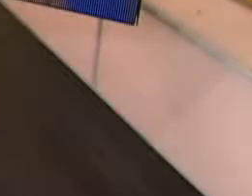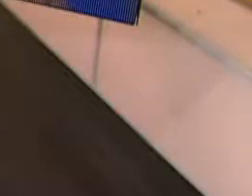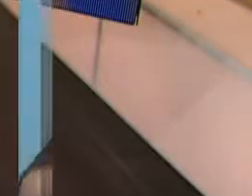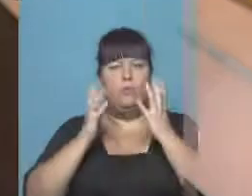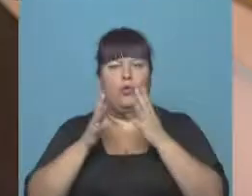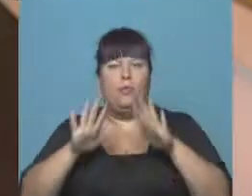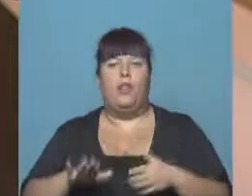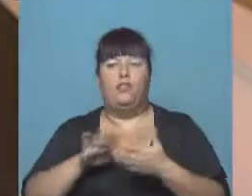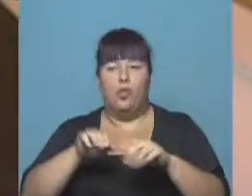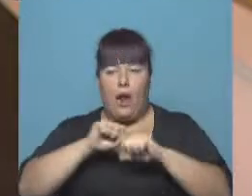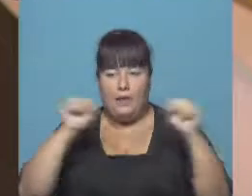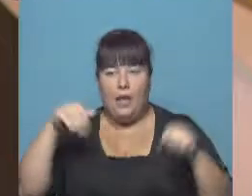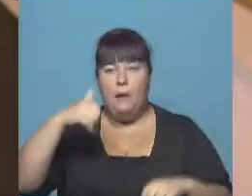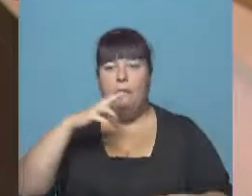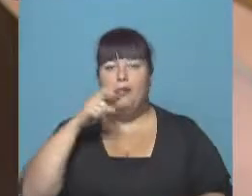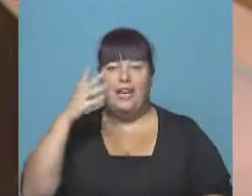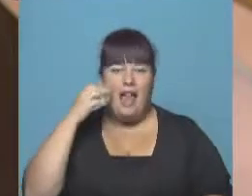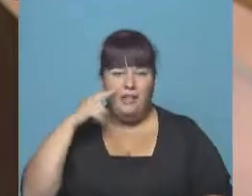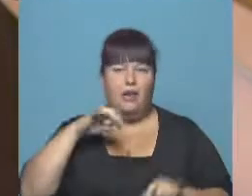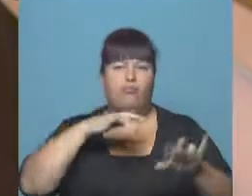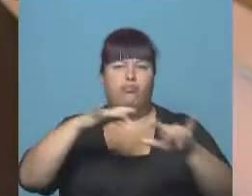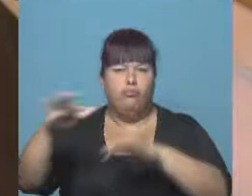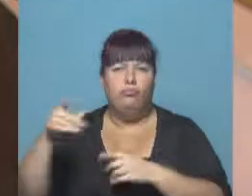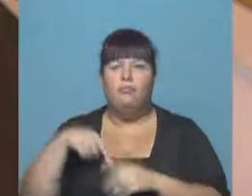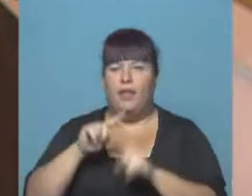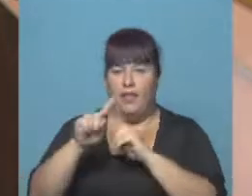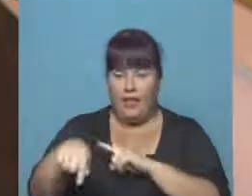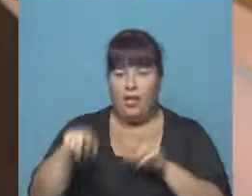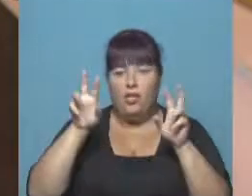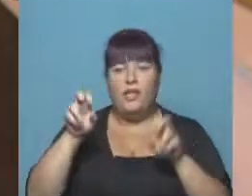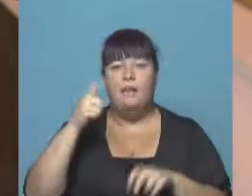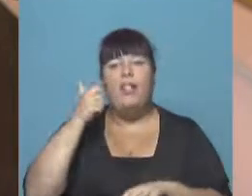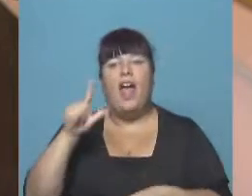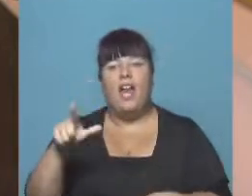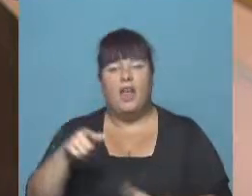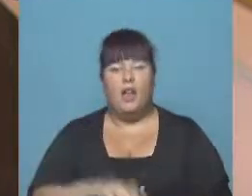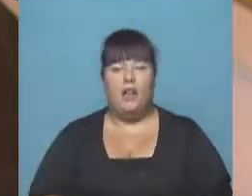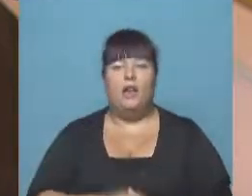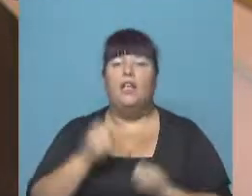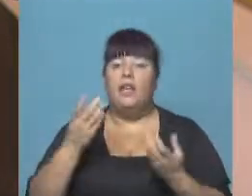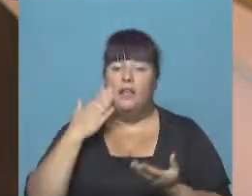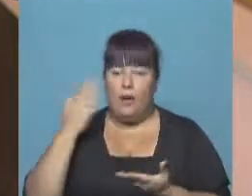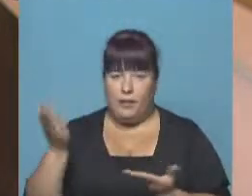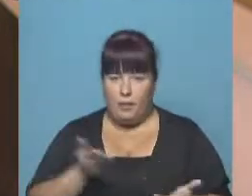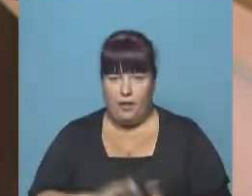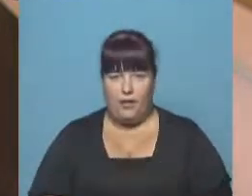mundo conmovido por el atentado en Manchester, en Inglaterra. Más repercusiones. Estamos en vivo con este tema. Daniel Ayala, buenas tardes, bienvenido.